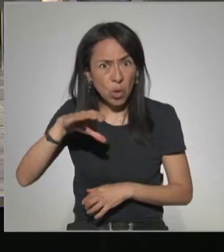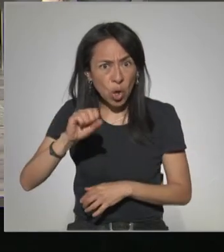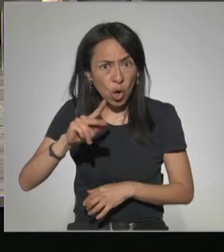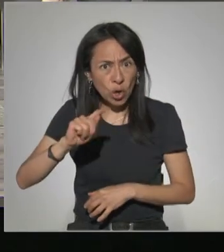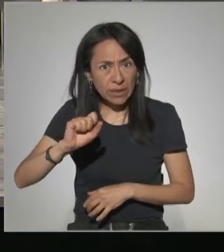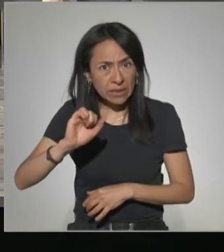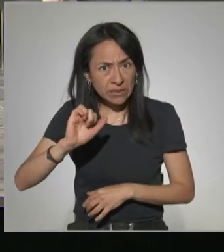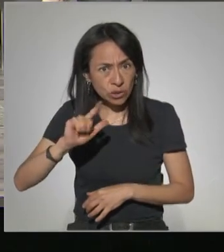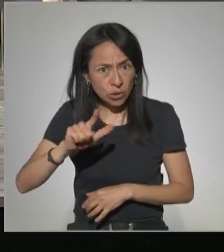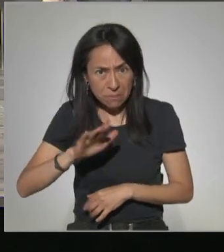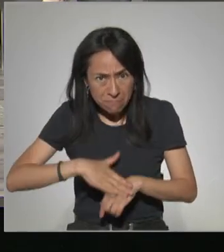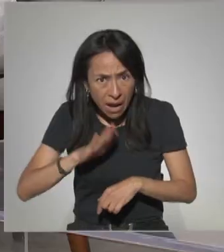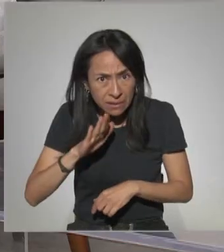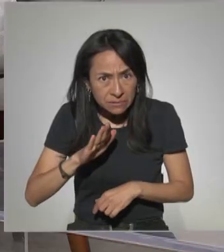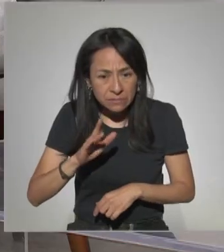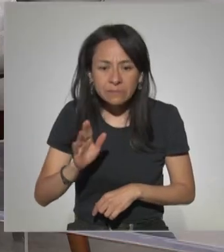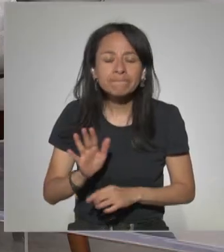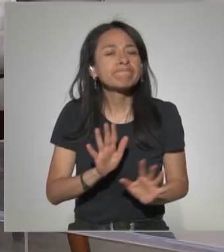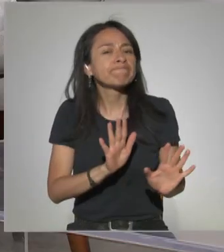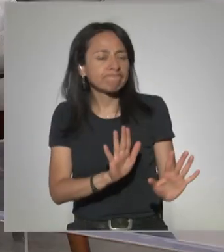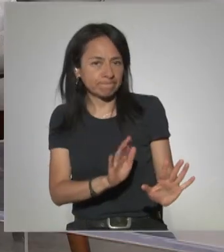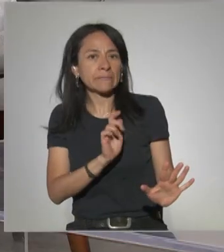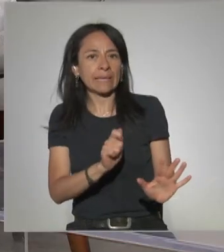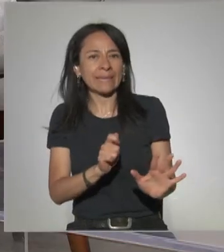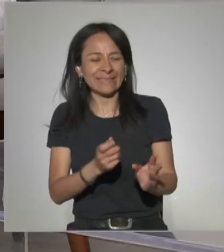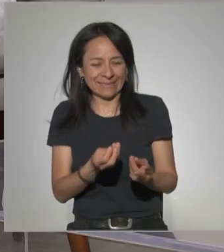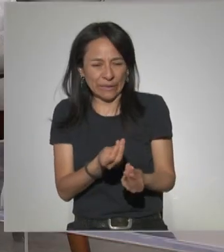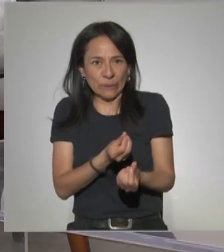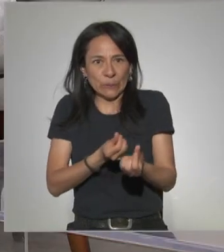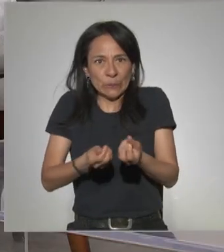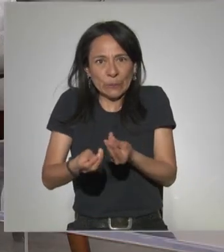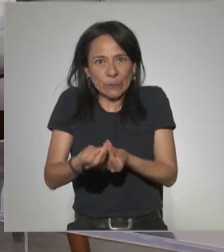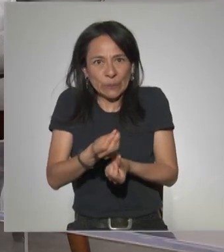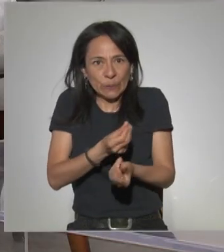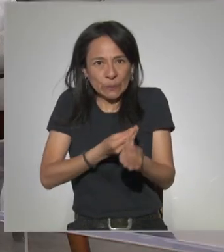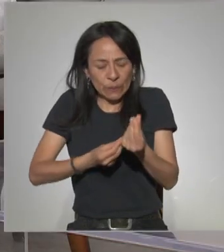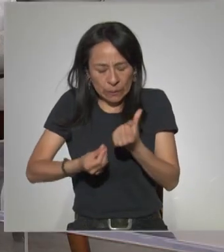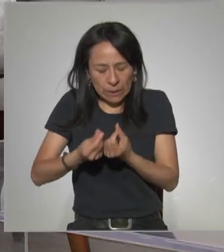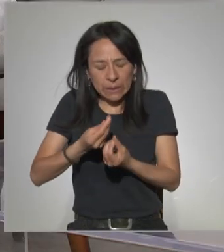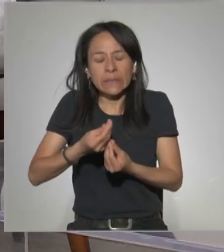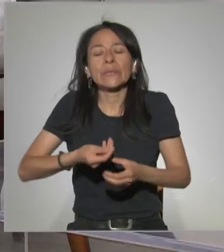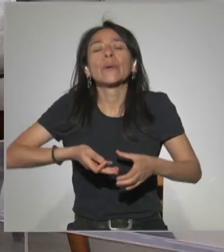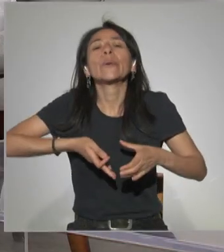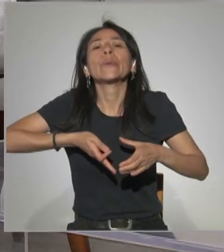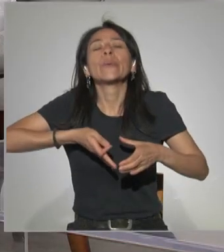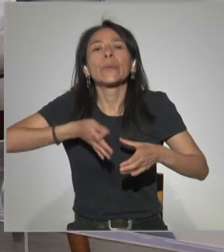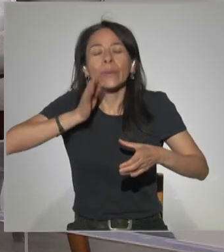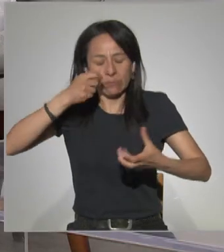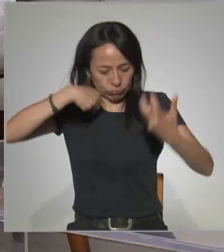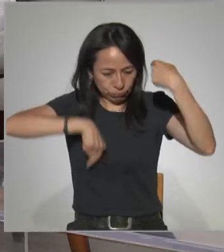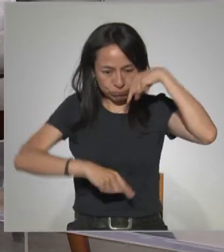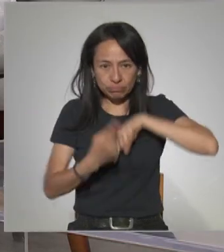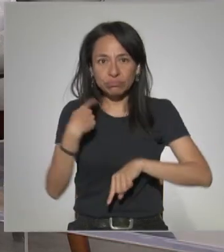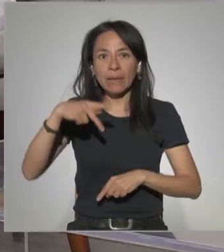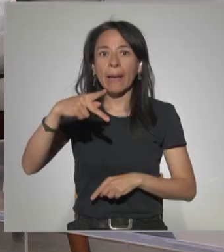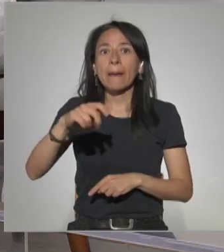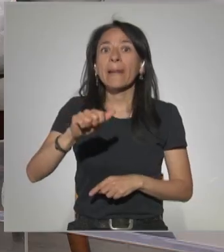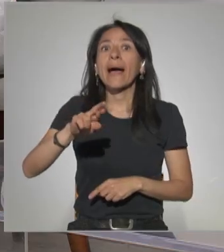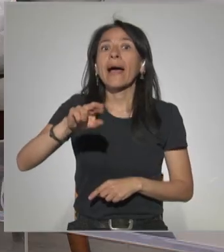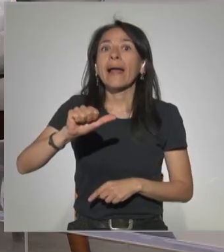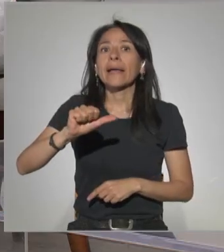es una sustancia que activa el sistema parasimpático, sentimos